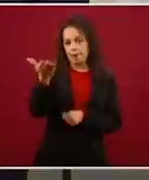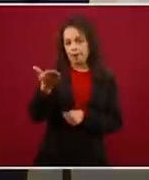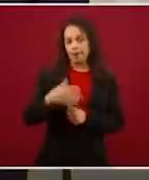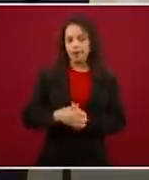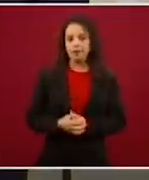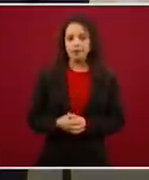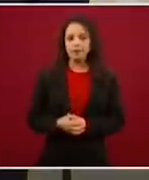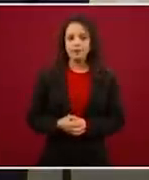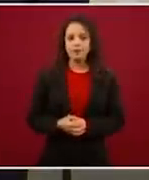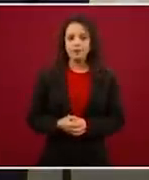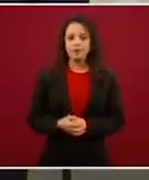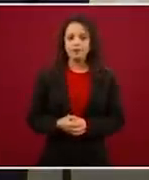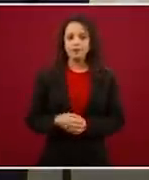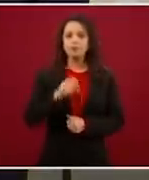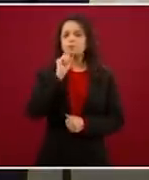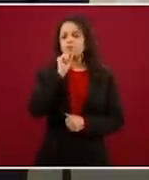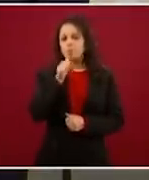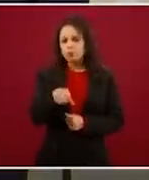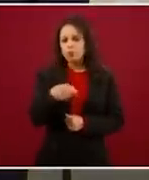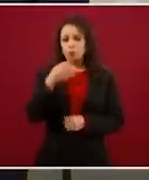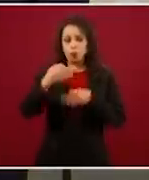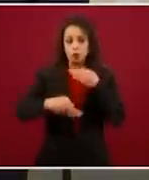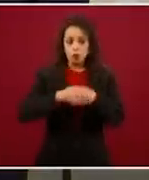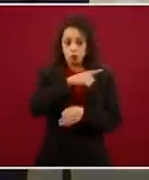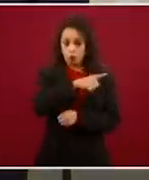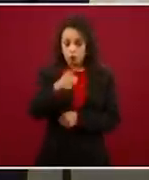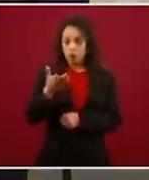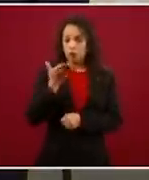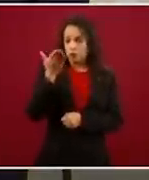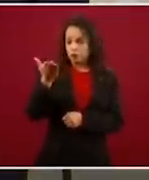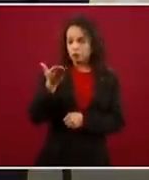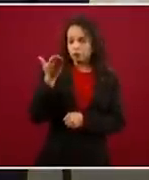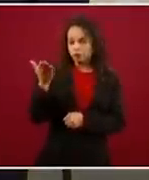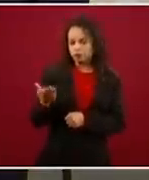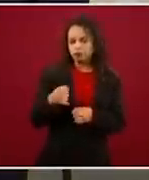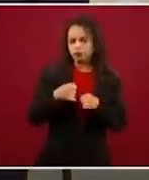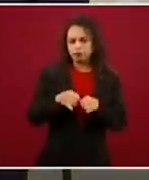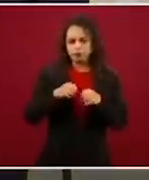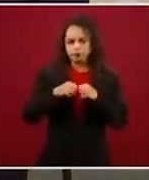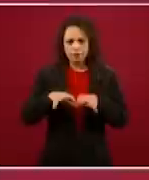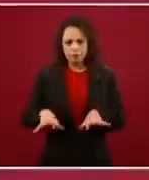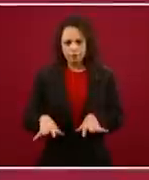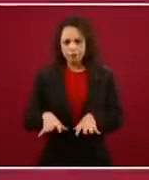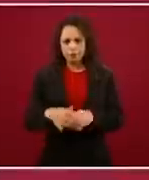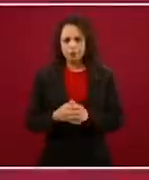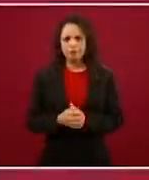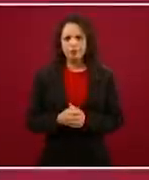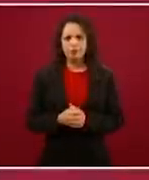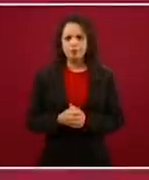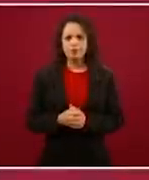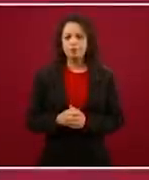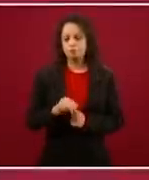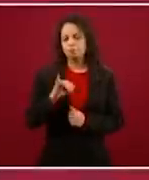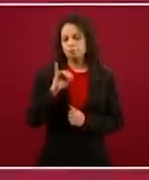y todo lo que se solicite de información,